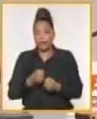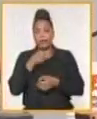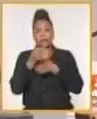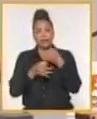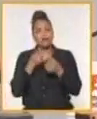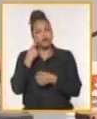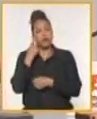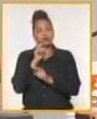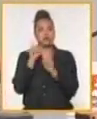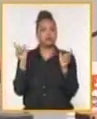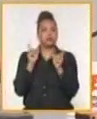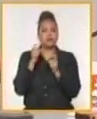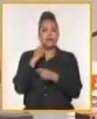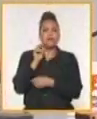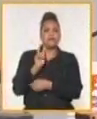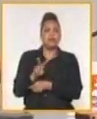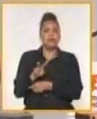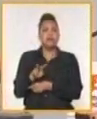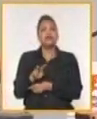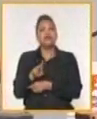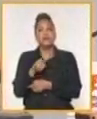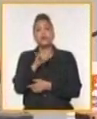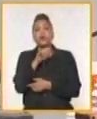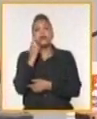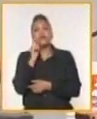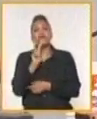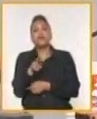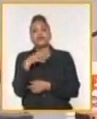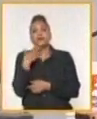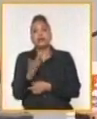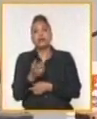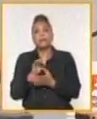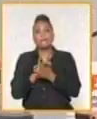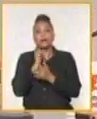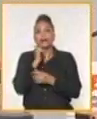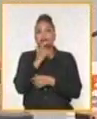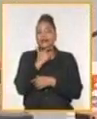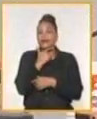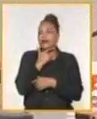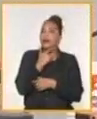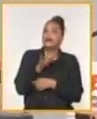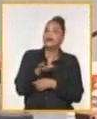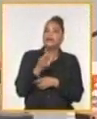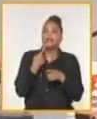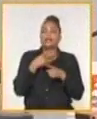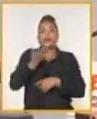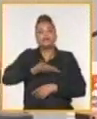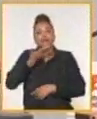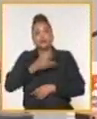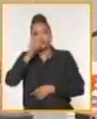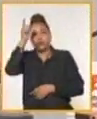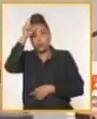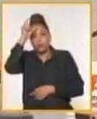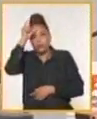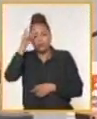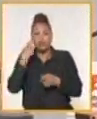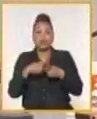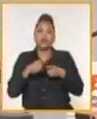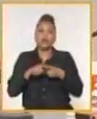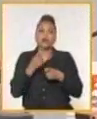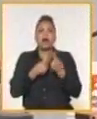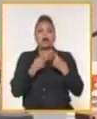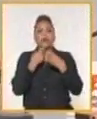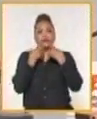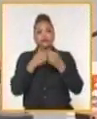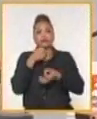mucho la atención esto. Pero bueno, hemos visto también, María Elena, declaraciones de Turquía, y decías algo interesante que ahora